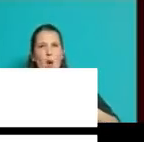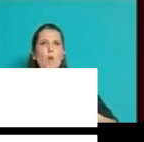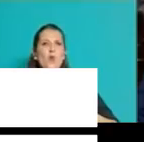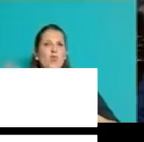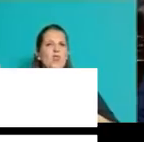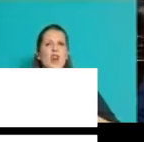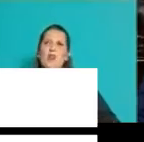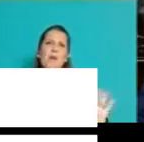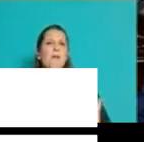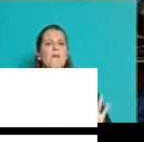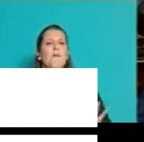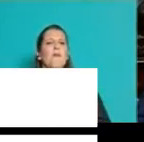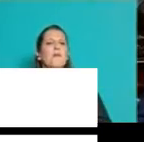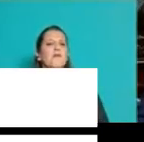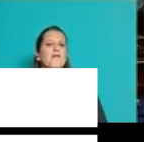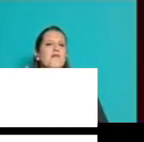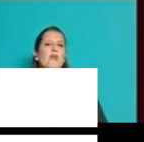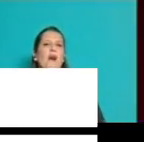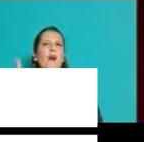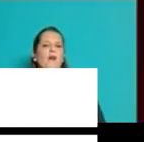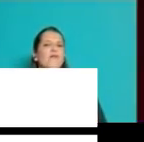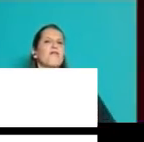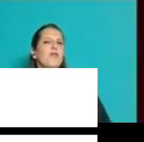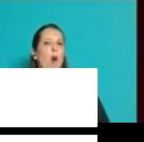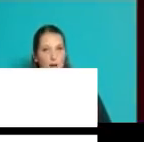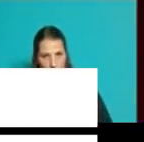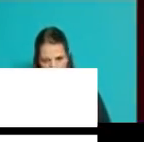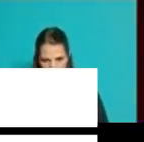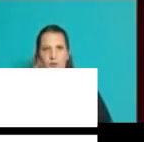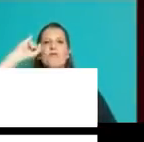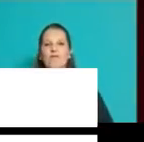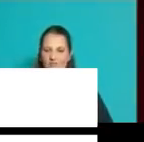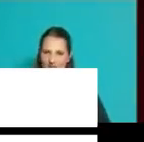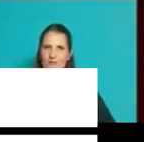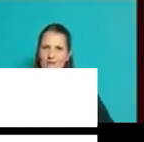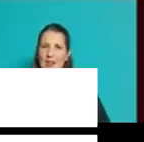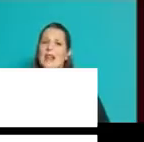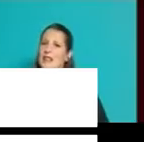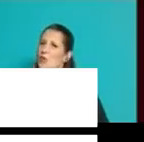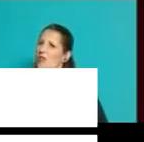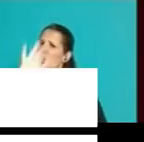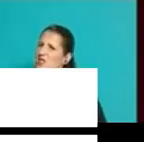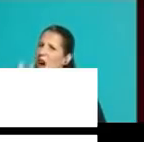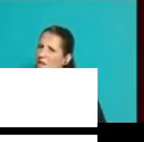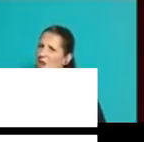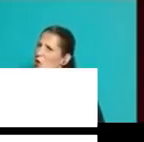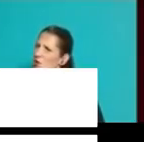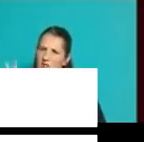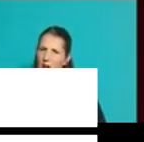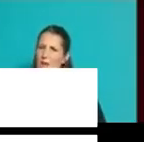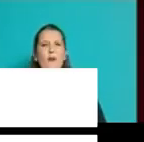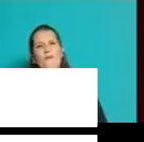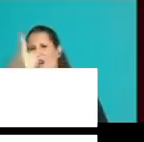a hacer. No es tarea sencilla, todos lo sabemos muy bien. Cambiar en